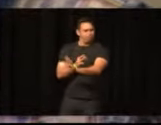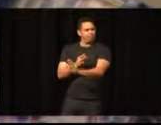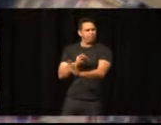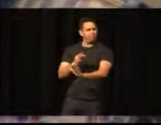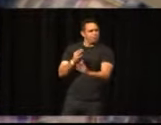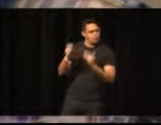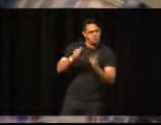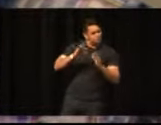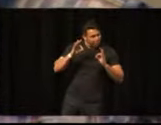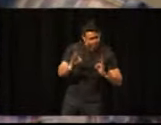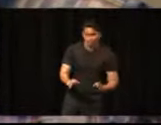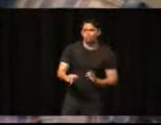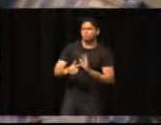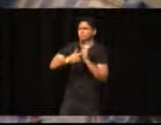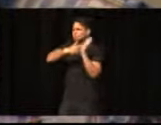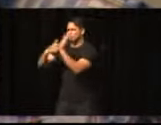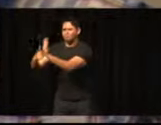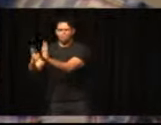vamos...